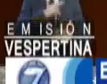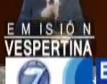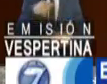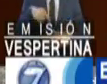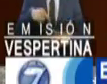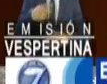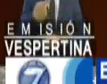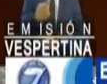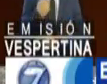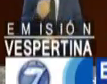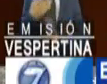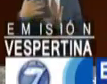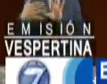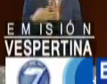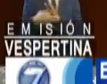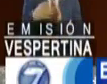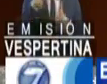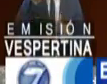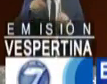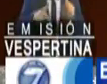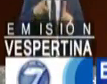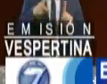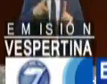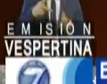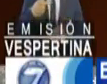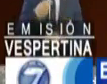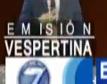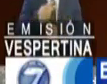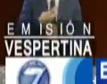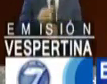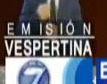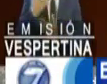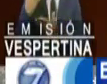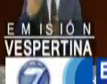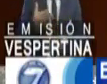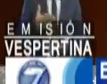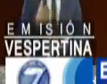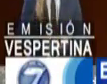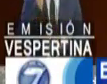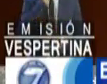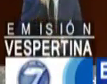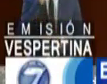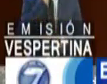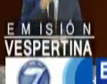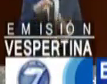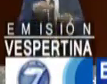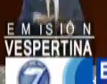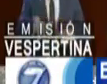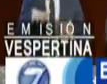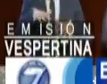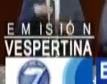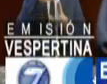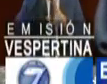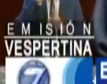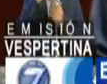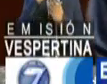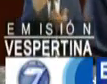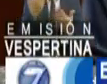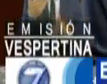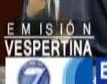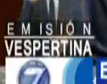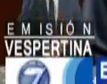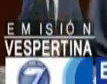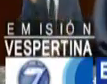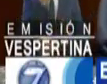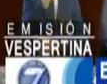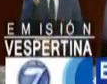esta invitación a dirigirme ante este honorable y reconocido Senado de la hermana República de los Estados